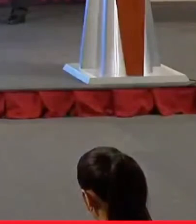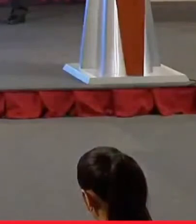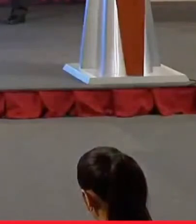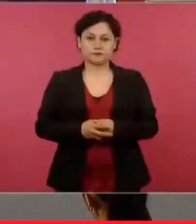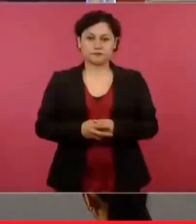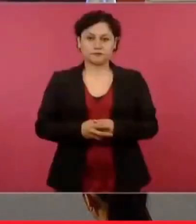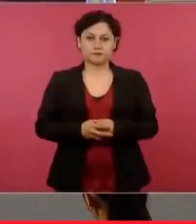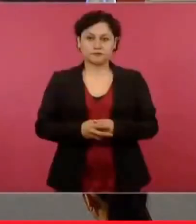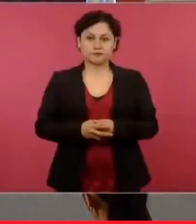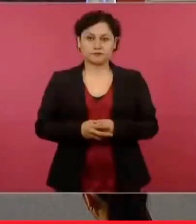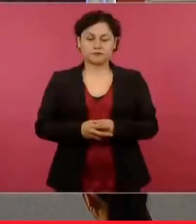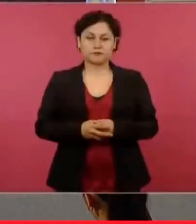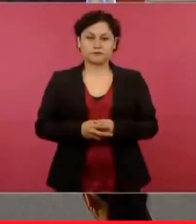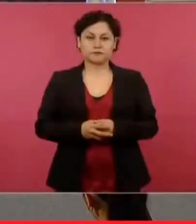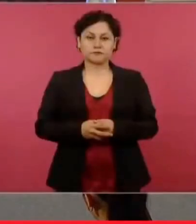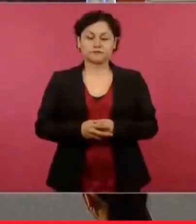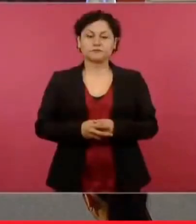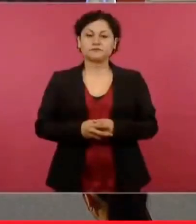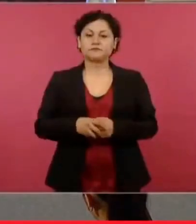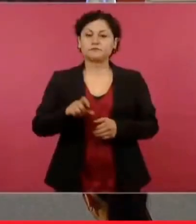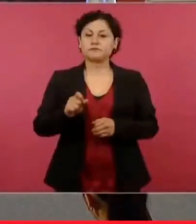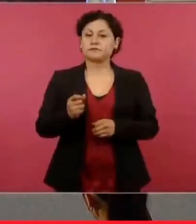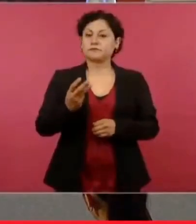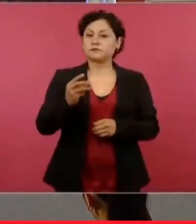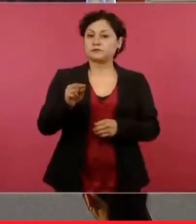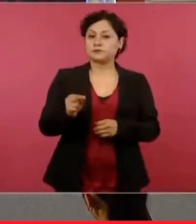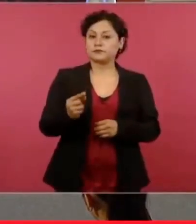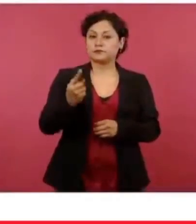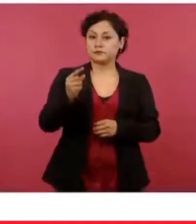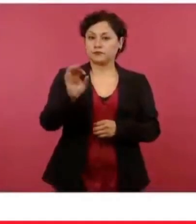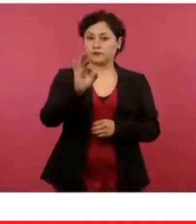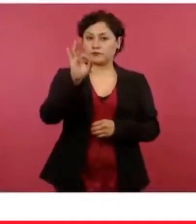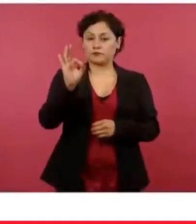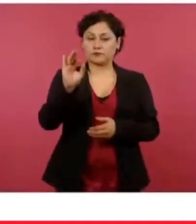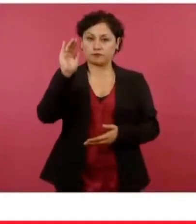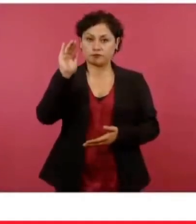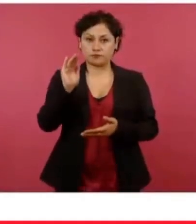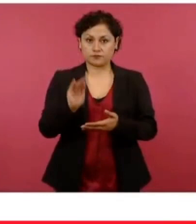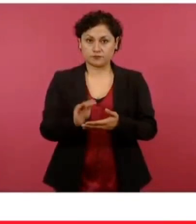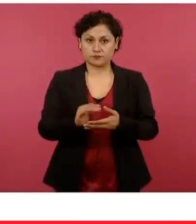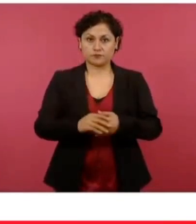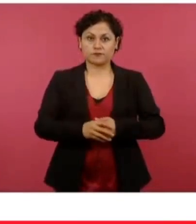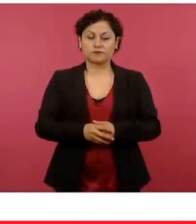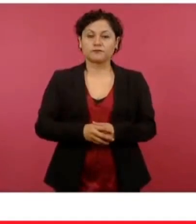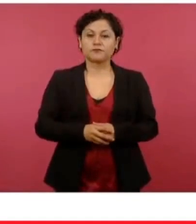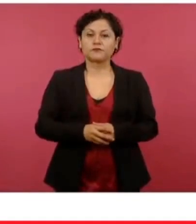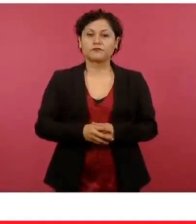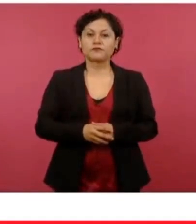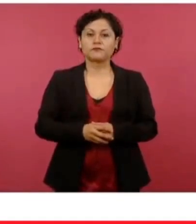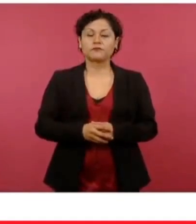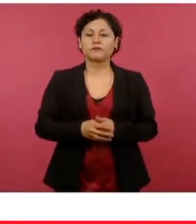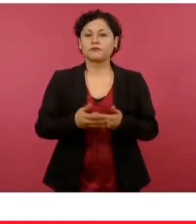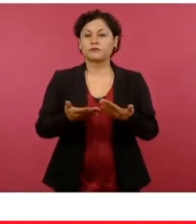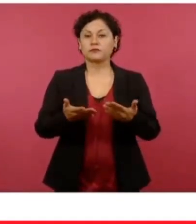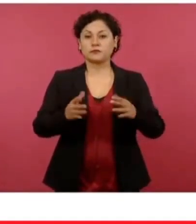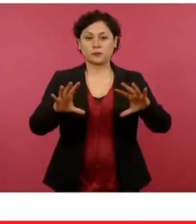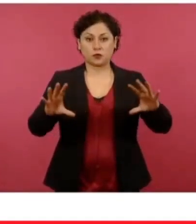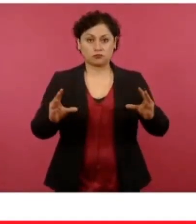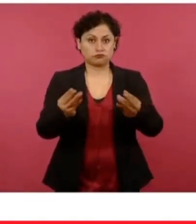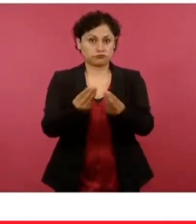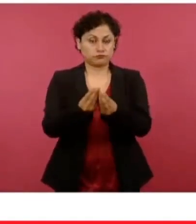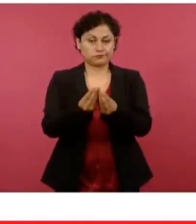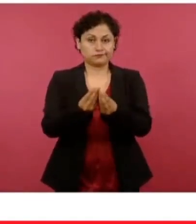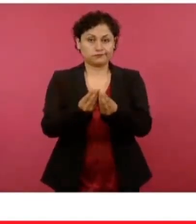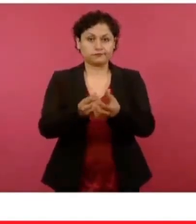una reducción de 23.1 por. adelante en general en el